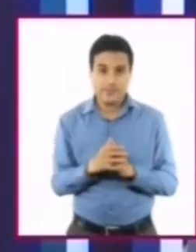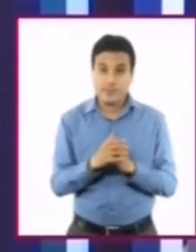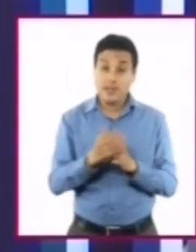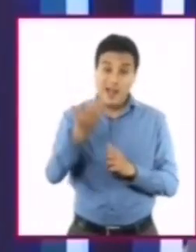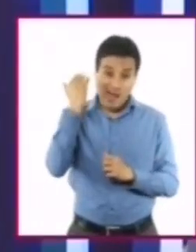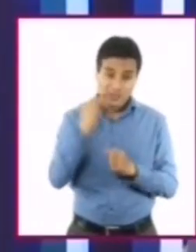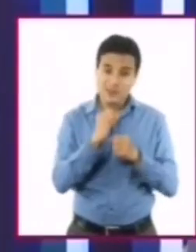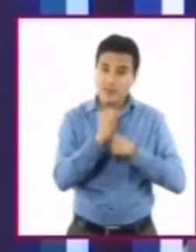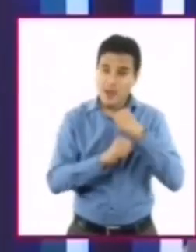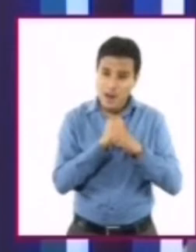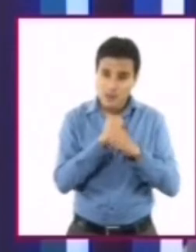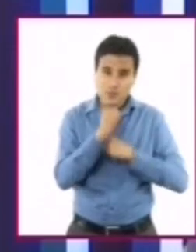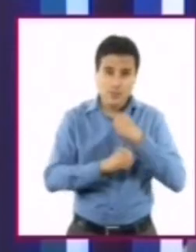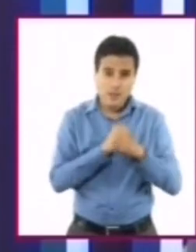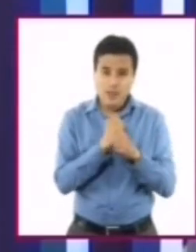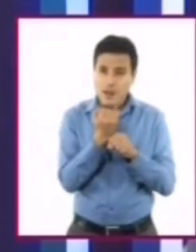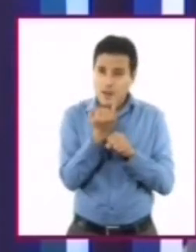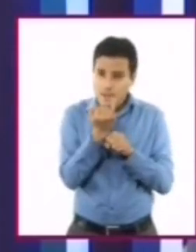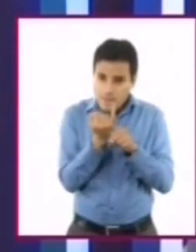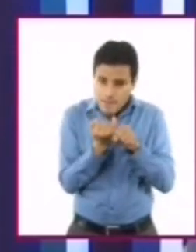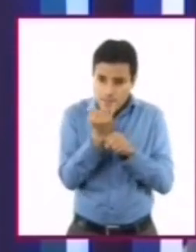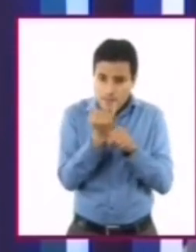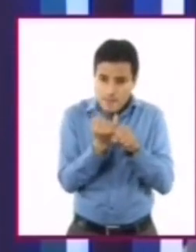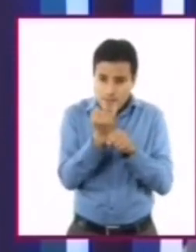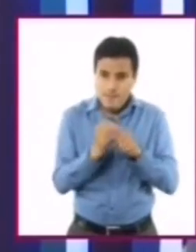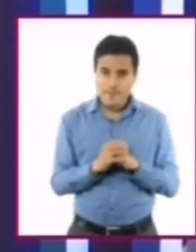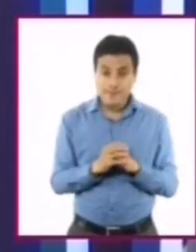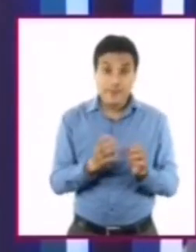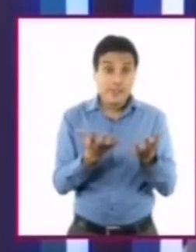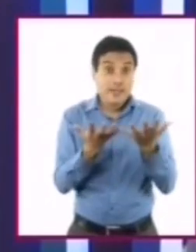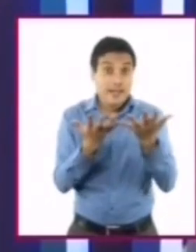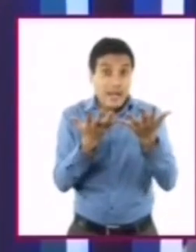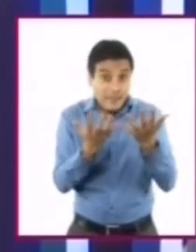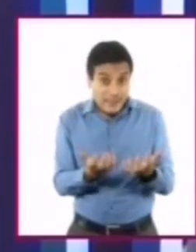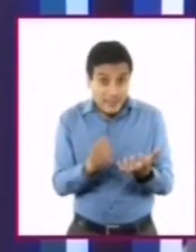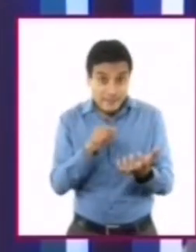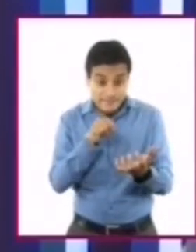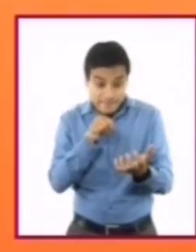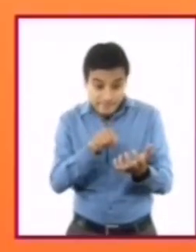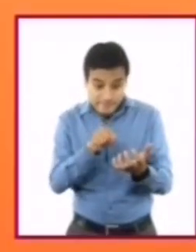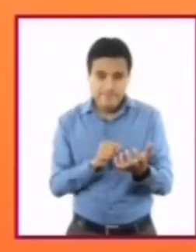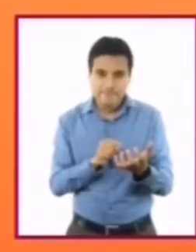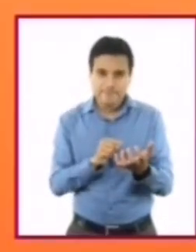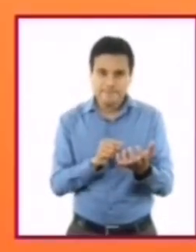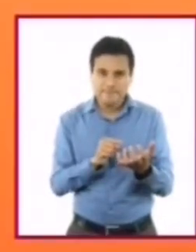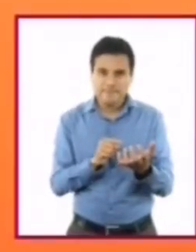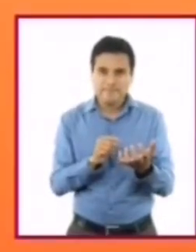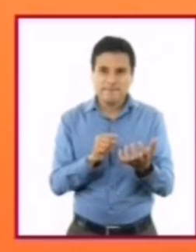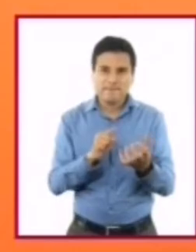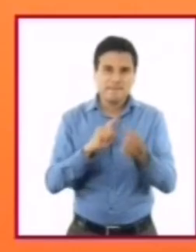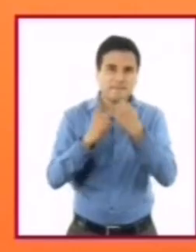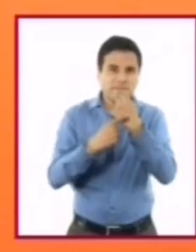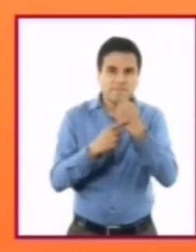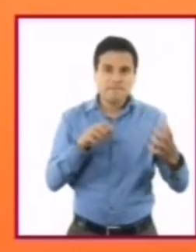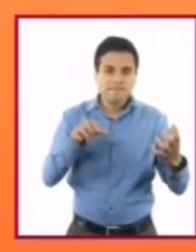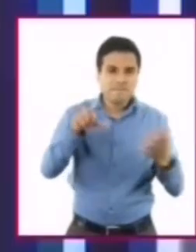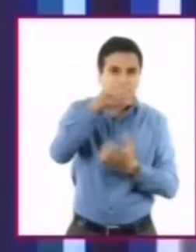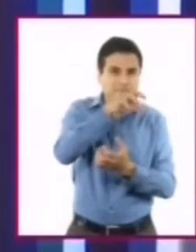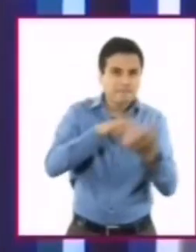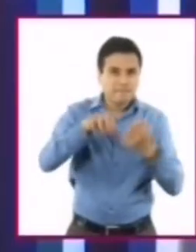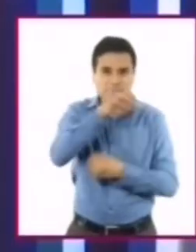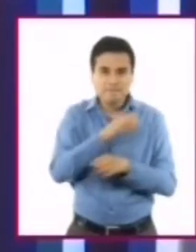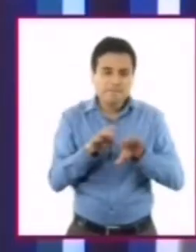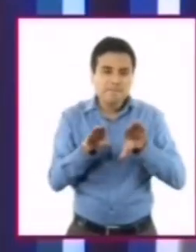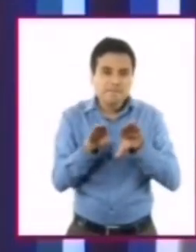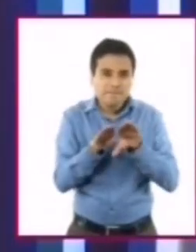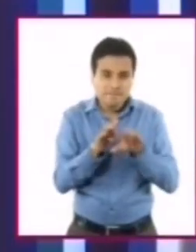de trabajo, tratando de incorporar los campos gravitatorios en la dinámica del movimiento de los cuerpos en el espacio